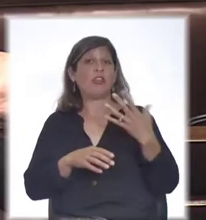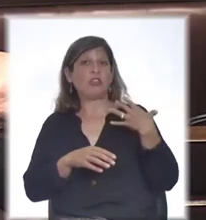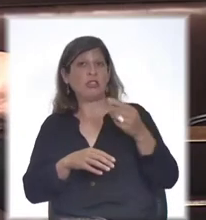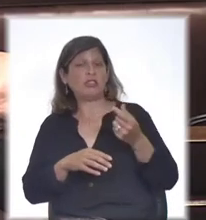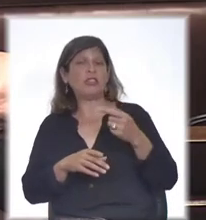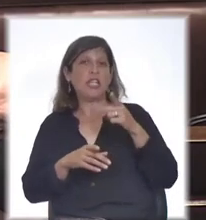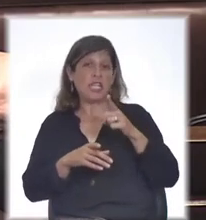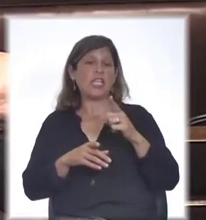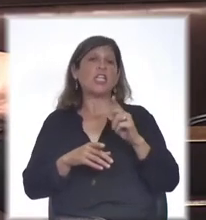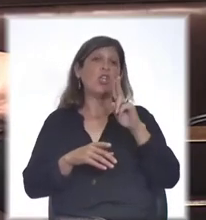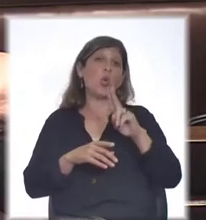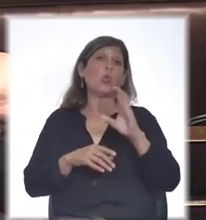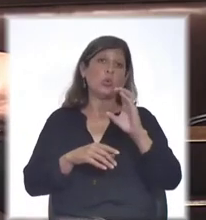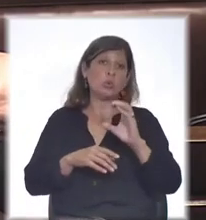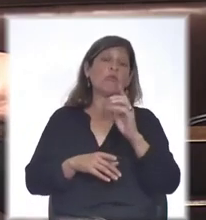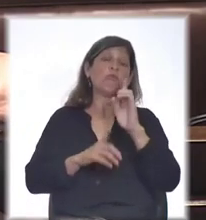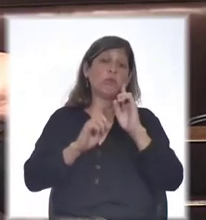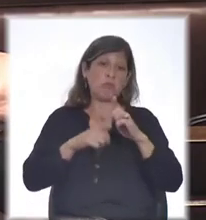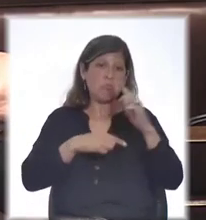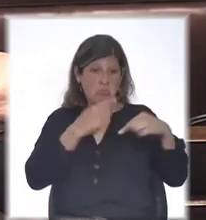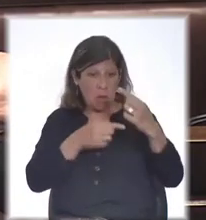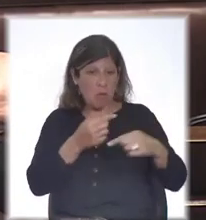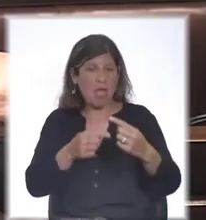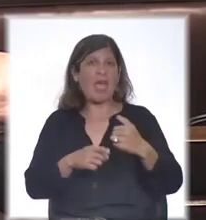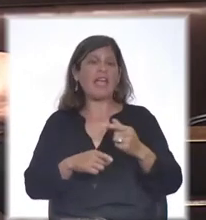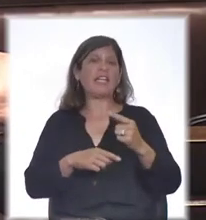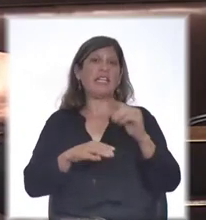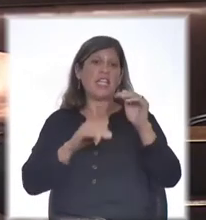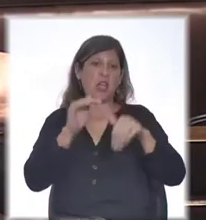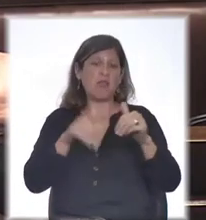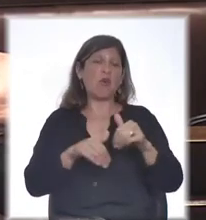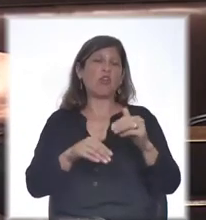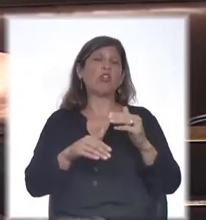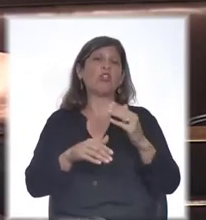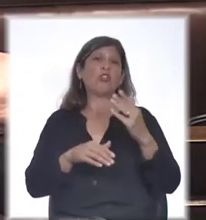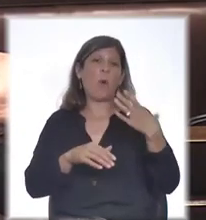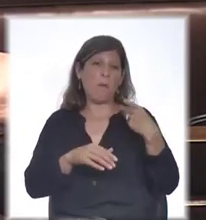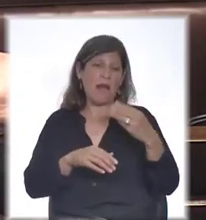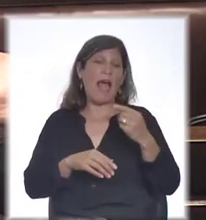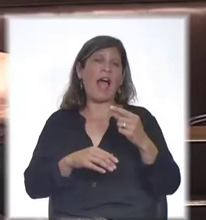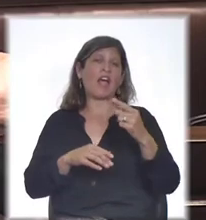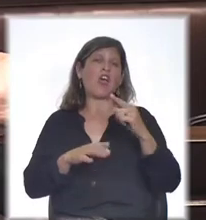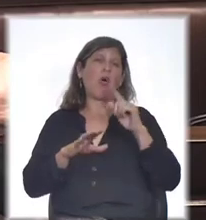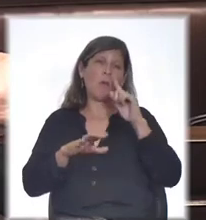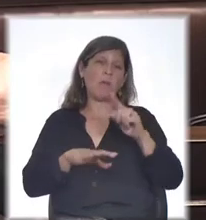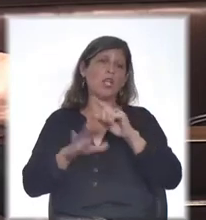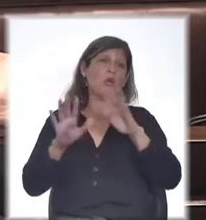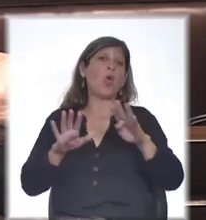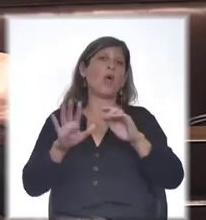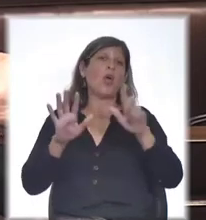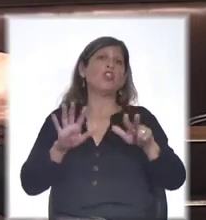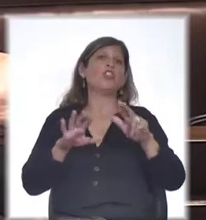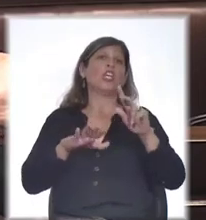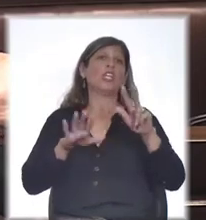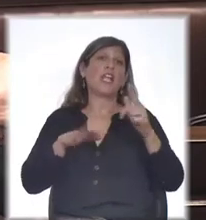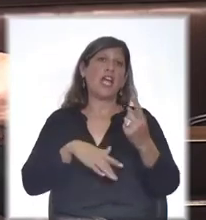le siguieron, y el voto en blanco de los Frente Amplistas en el año 1982. La imponente multitud del 1 de mayo de